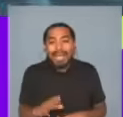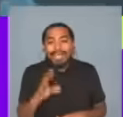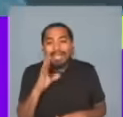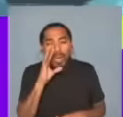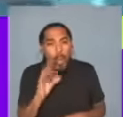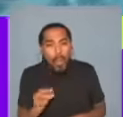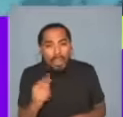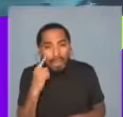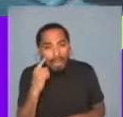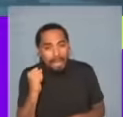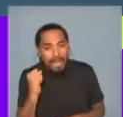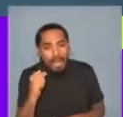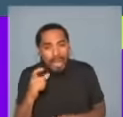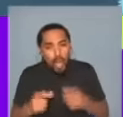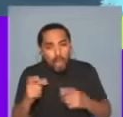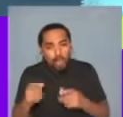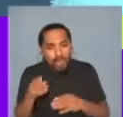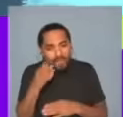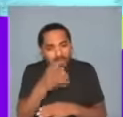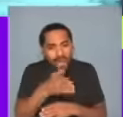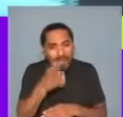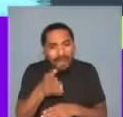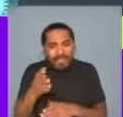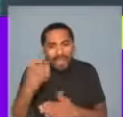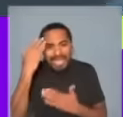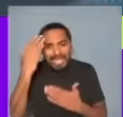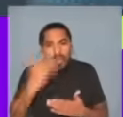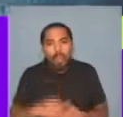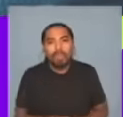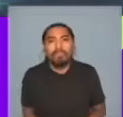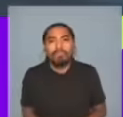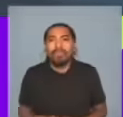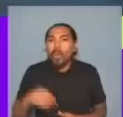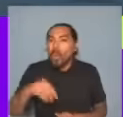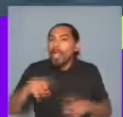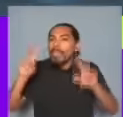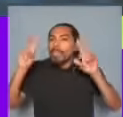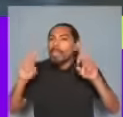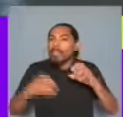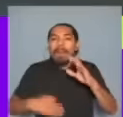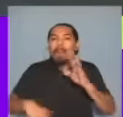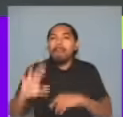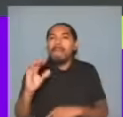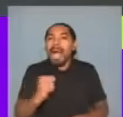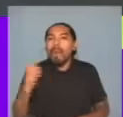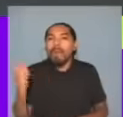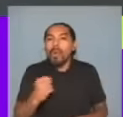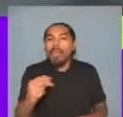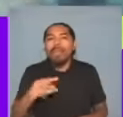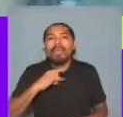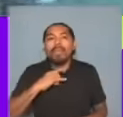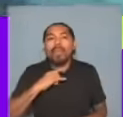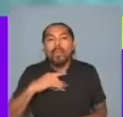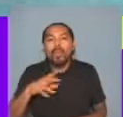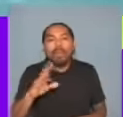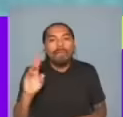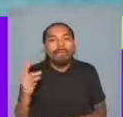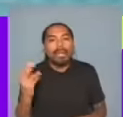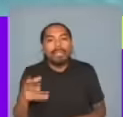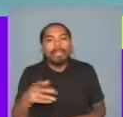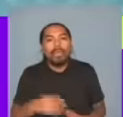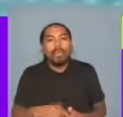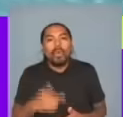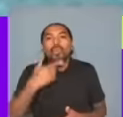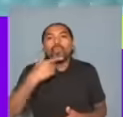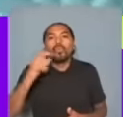Hoy el tema en Jujuy es la muerte del perrito Solís, algo increíble para muchos, y otra